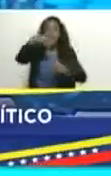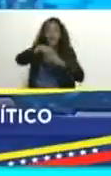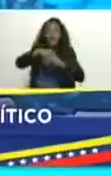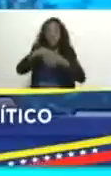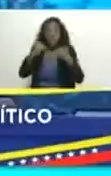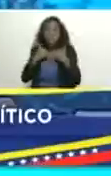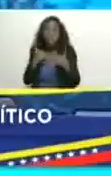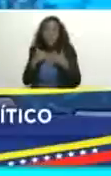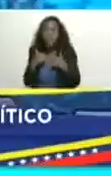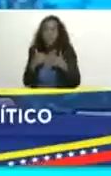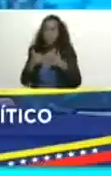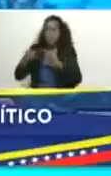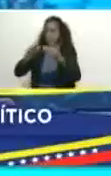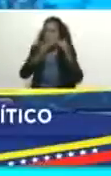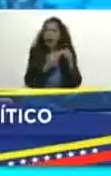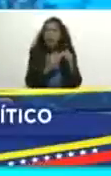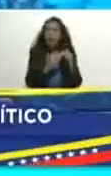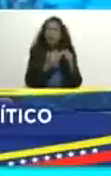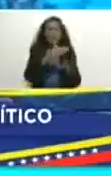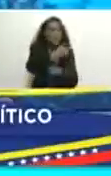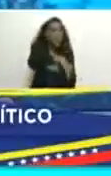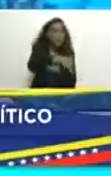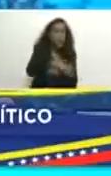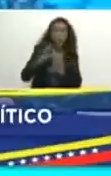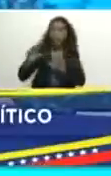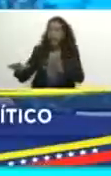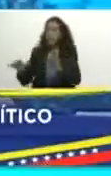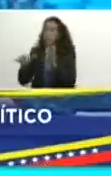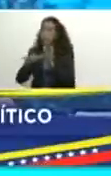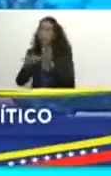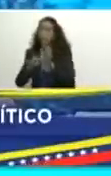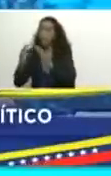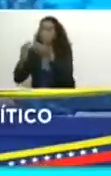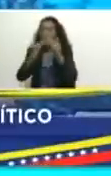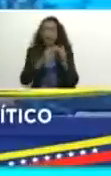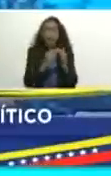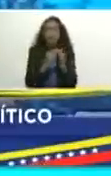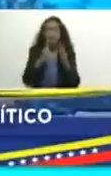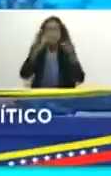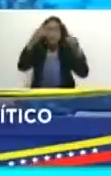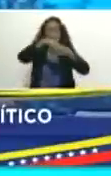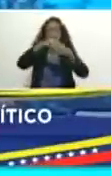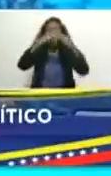en tu escalera, en tu callejón, en tu comunidad,